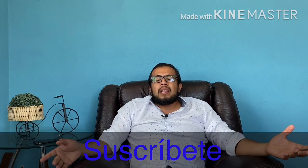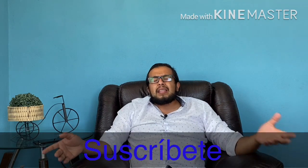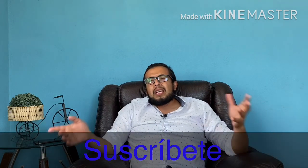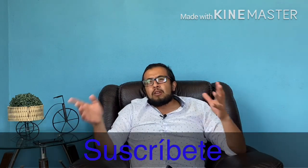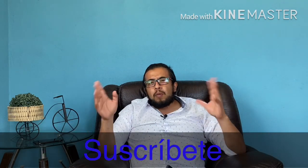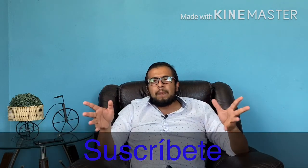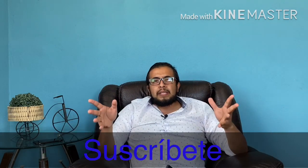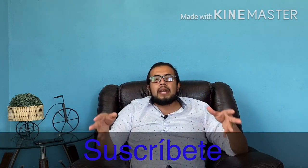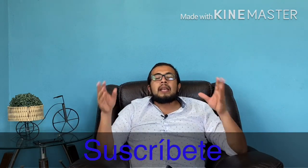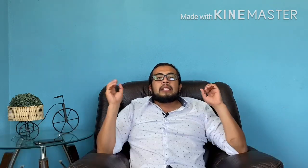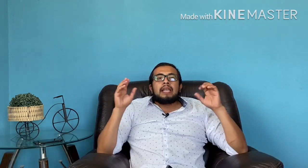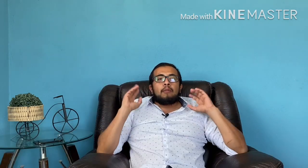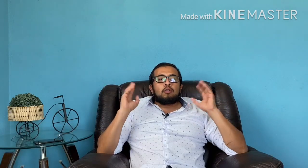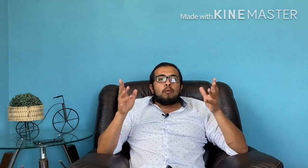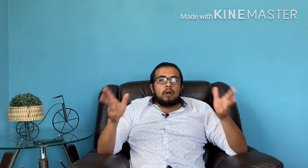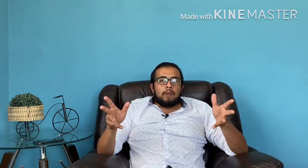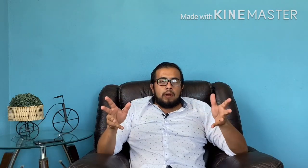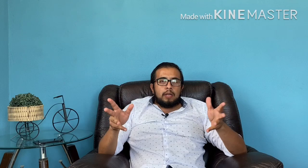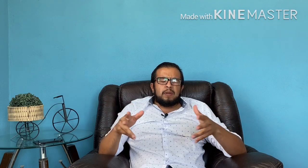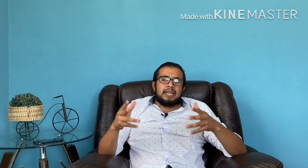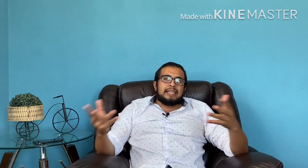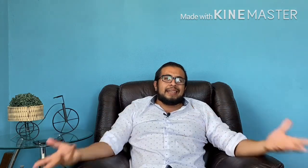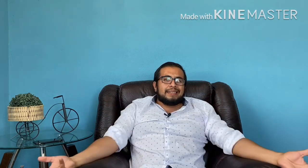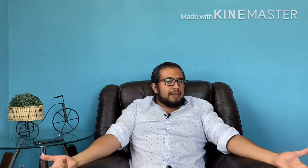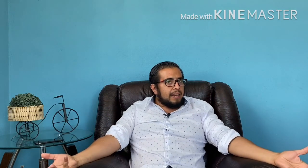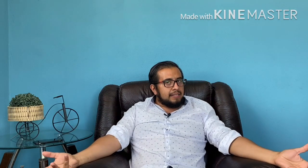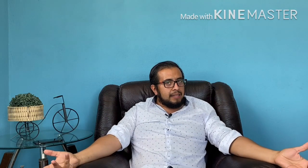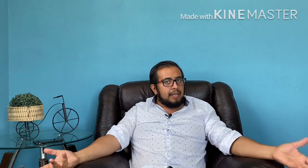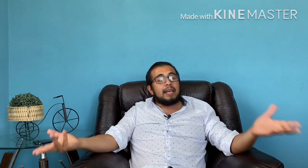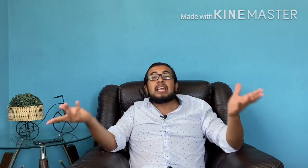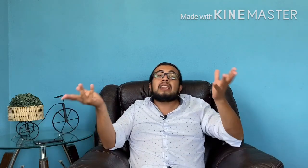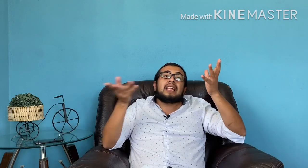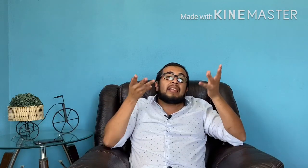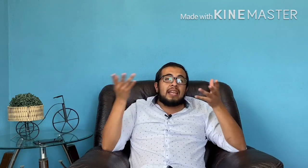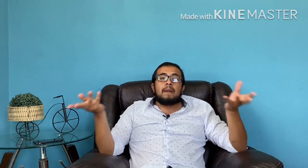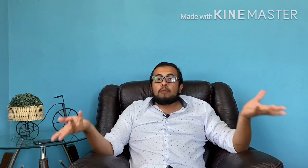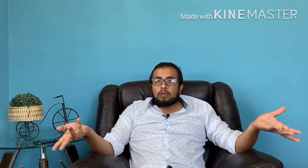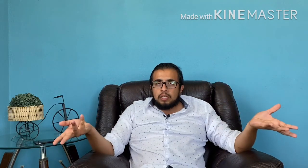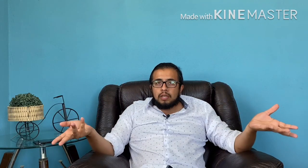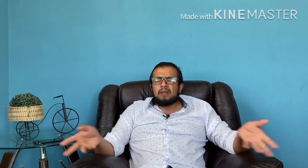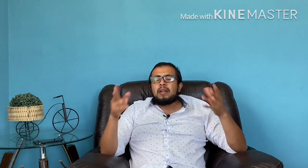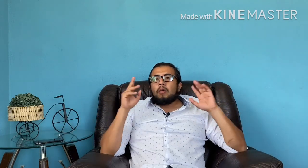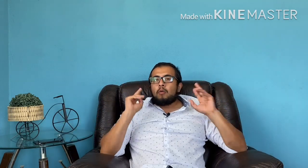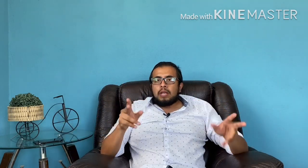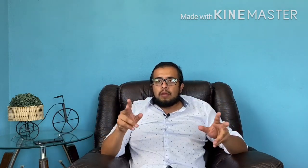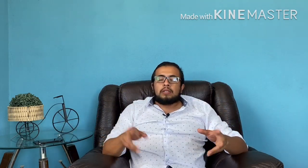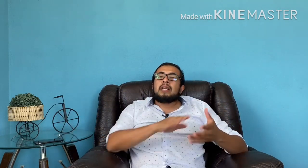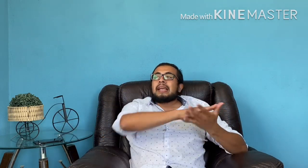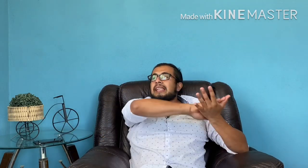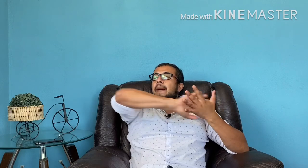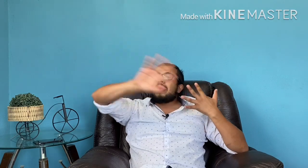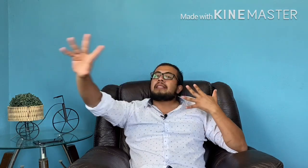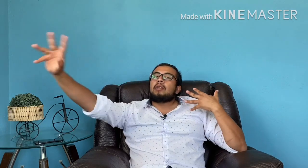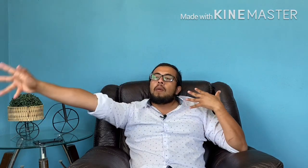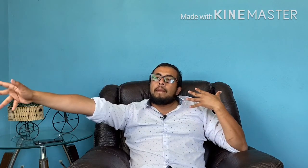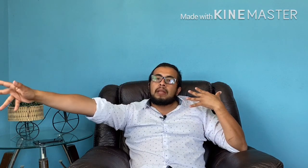la realidad es que nos pone a pensar, si AMLO dio muy rápido la respuesta, es que ya se tiene la estrategia y tendría mucho sentido, una de dos, que